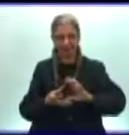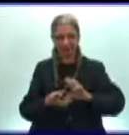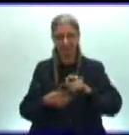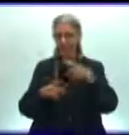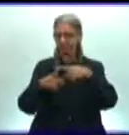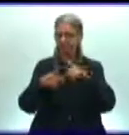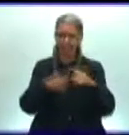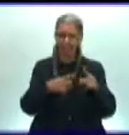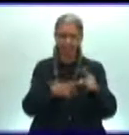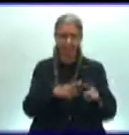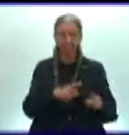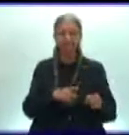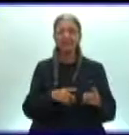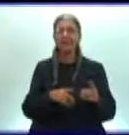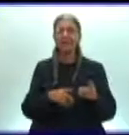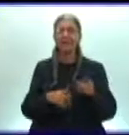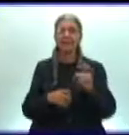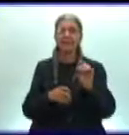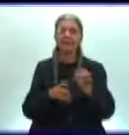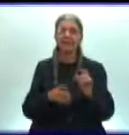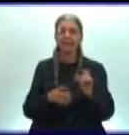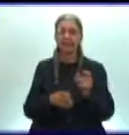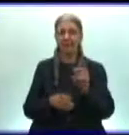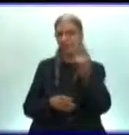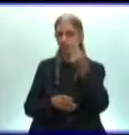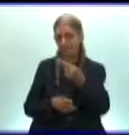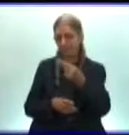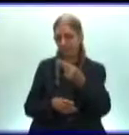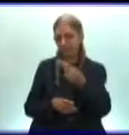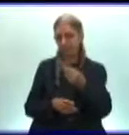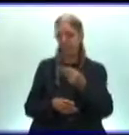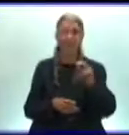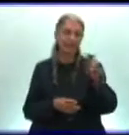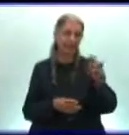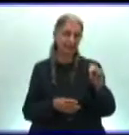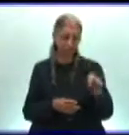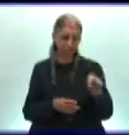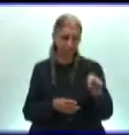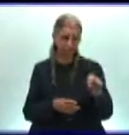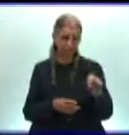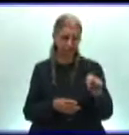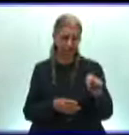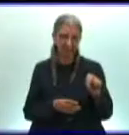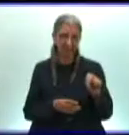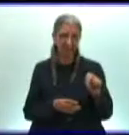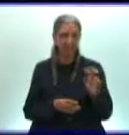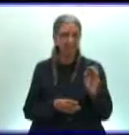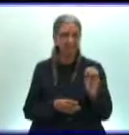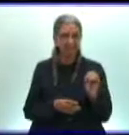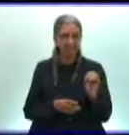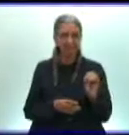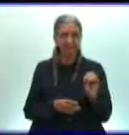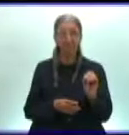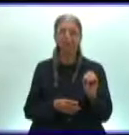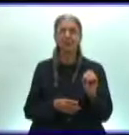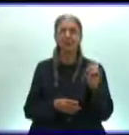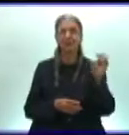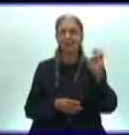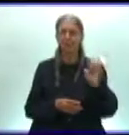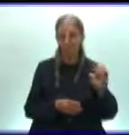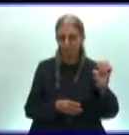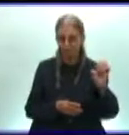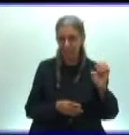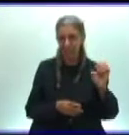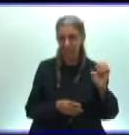partículas. Los protones, que tienen carga positiva, los neutrones, que su carga es cero, y los electrones,